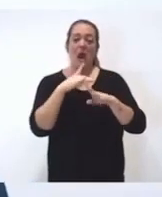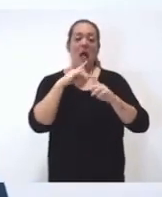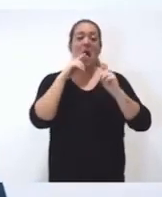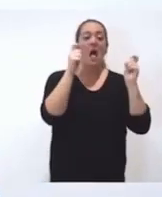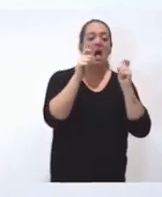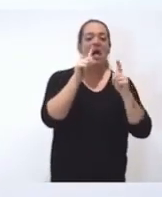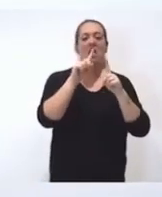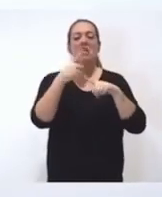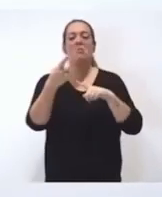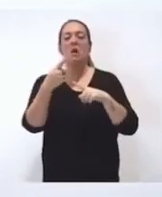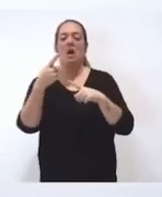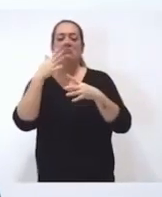Muchas gracias.